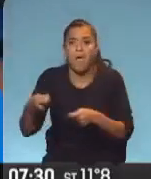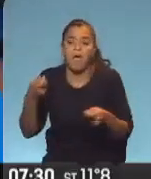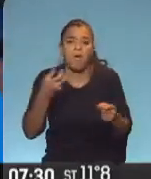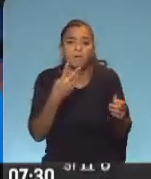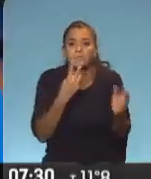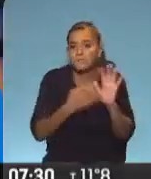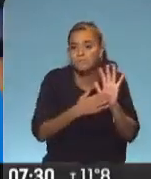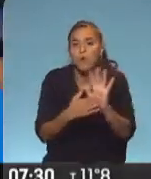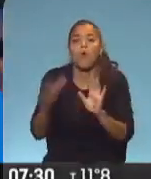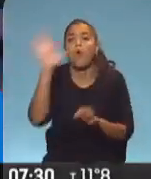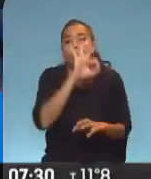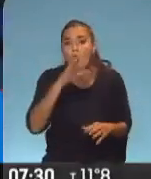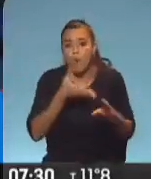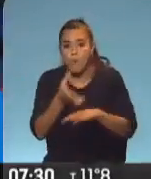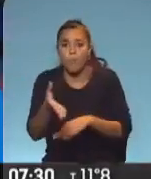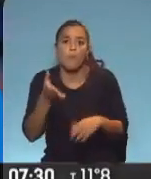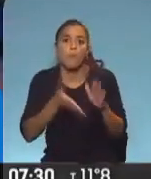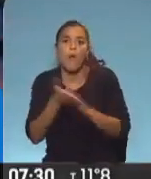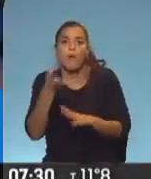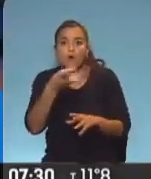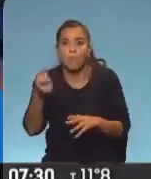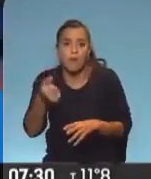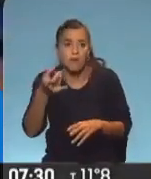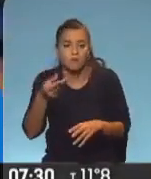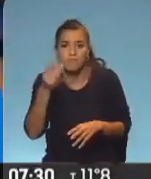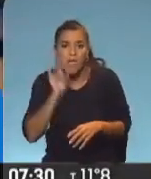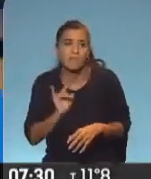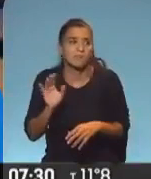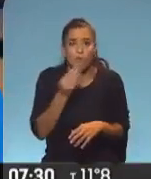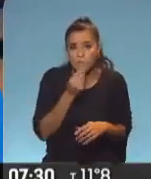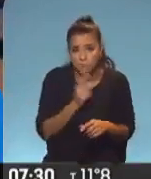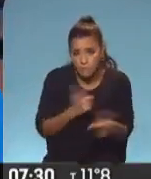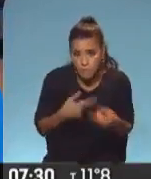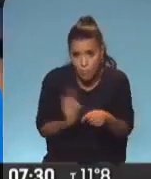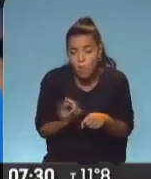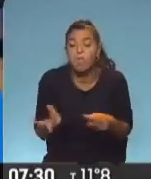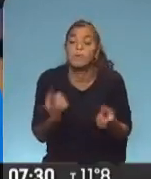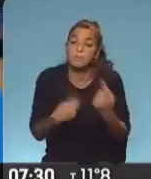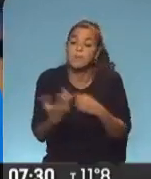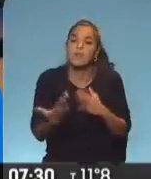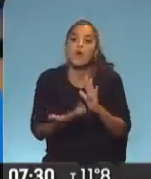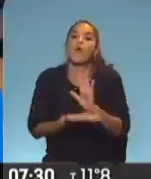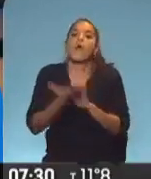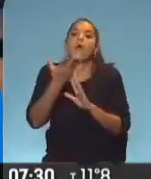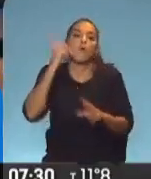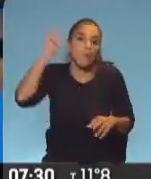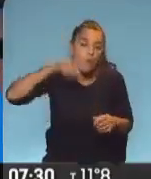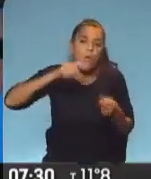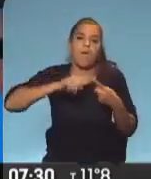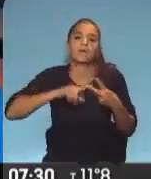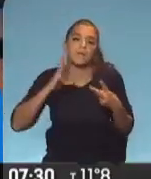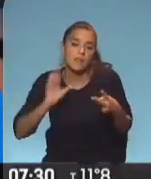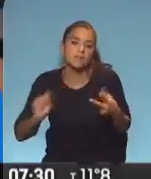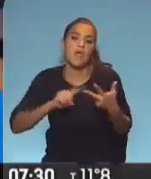al almacén a comprar el sachet de leche. Ese sí tiene un problema. Ahora, está claro que las escalas más altas, jueces,